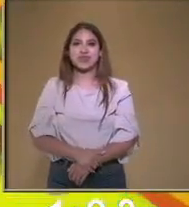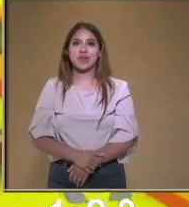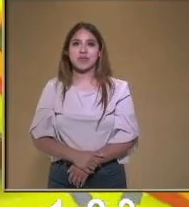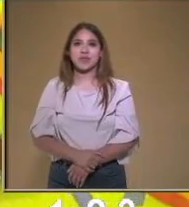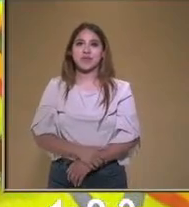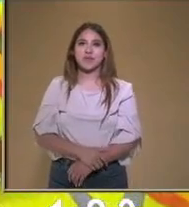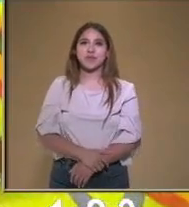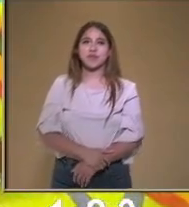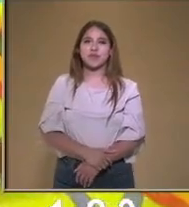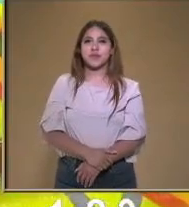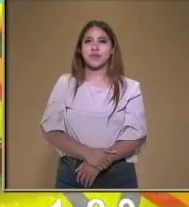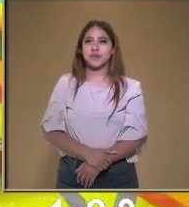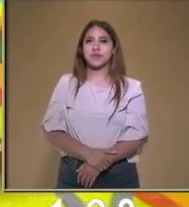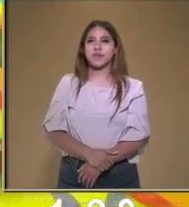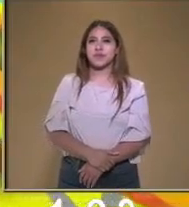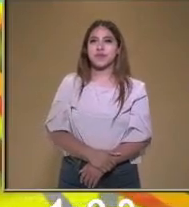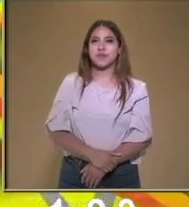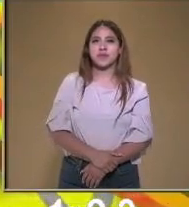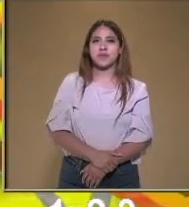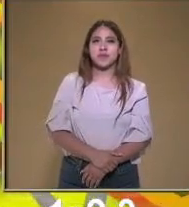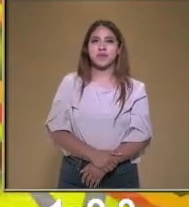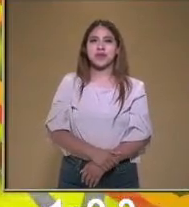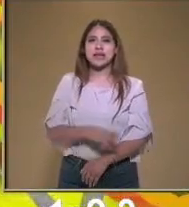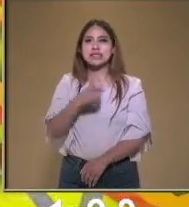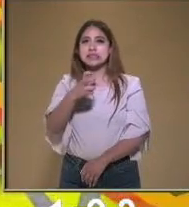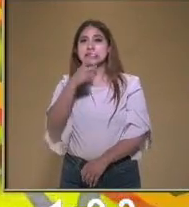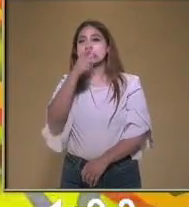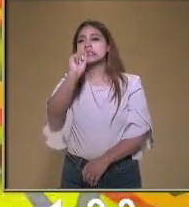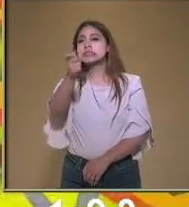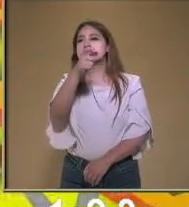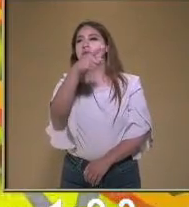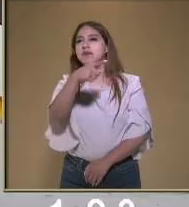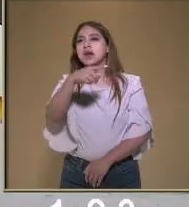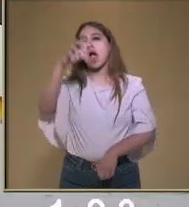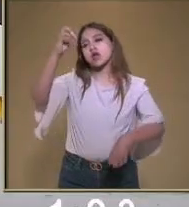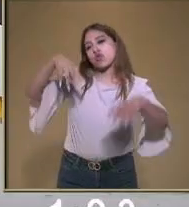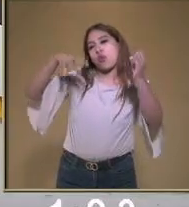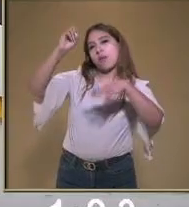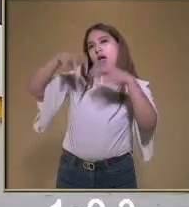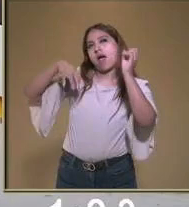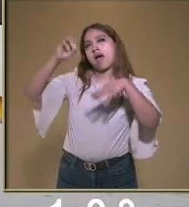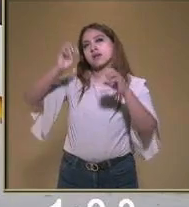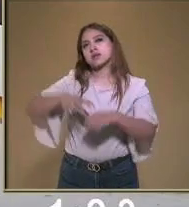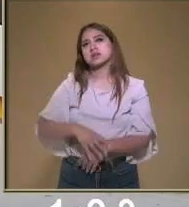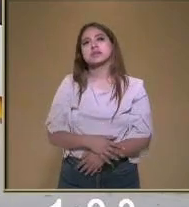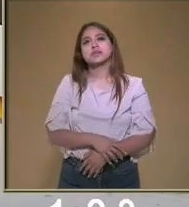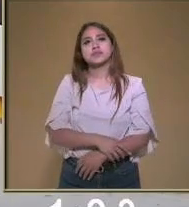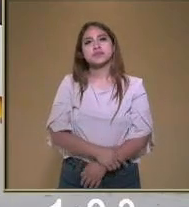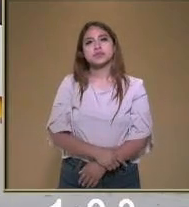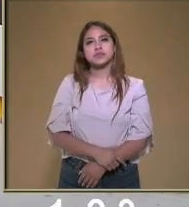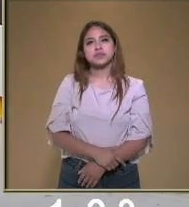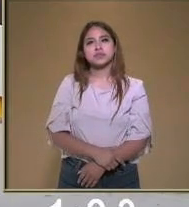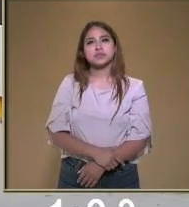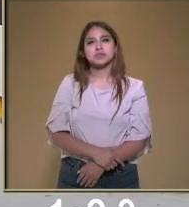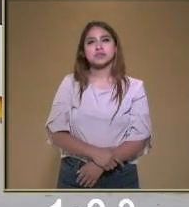A Quillóatl. ¿Qué es Quillóatl? Quillóatl es lluvia. Muy bien, lluvia. Maestra Verónica sabe